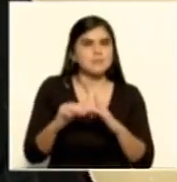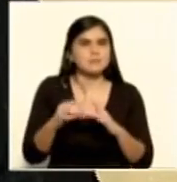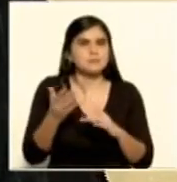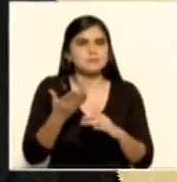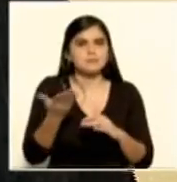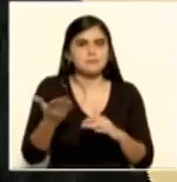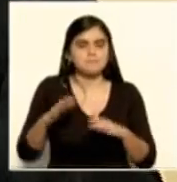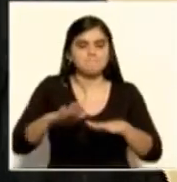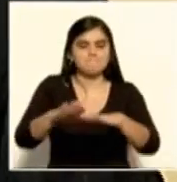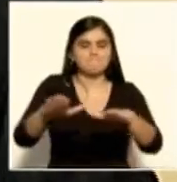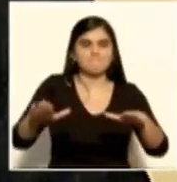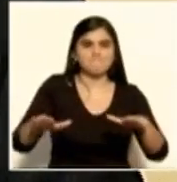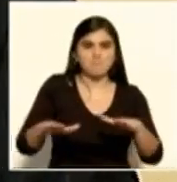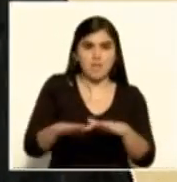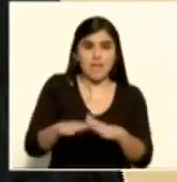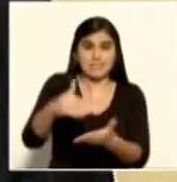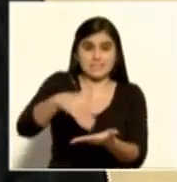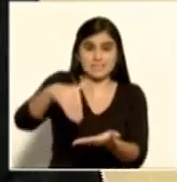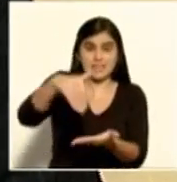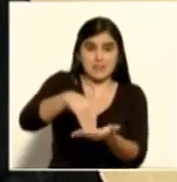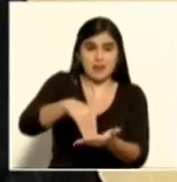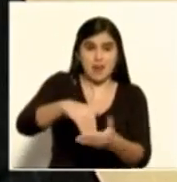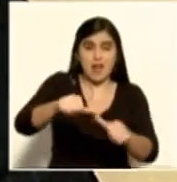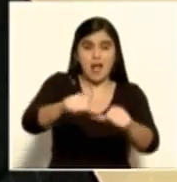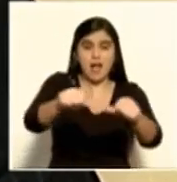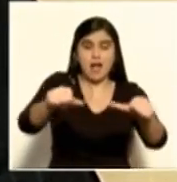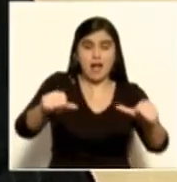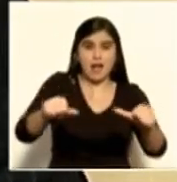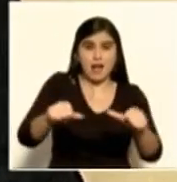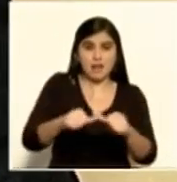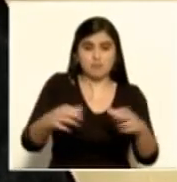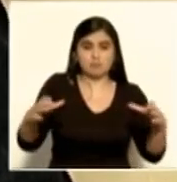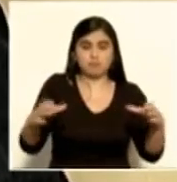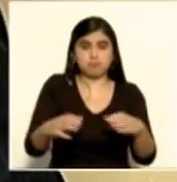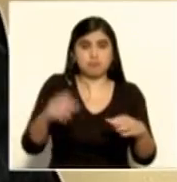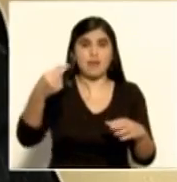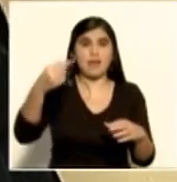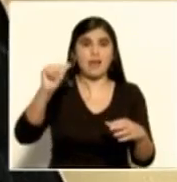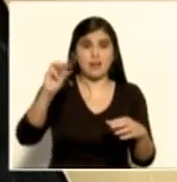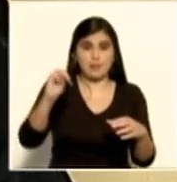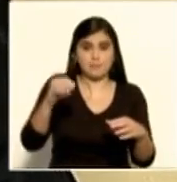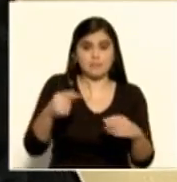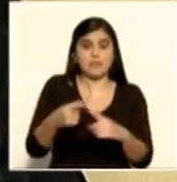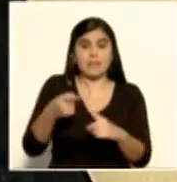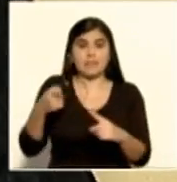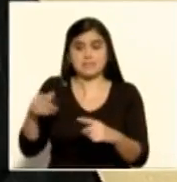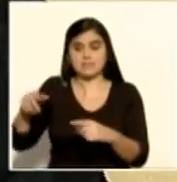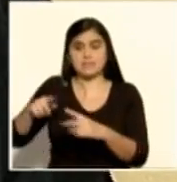en la región central, en el gran área metropolitana, desde